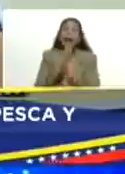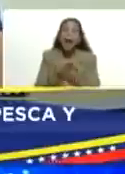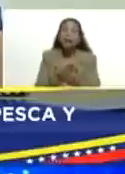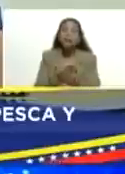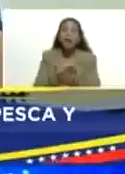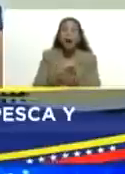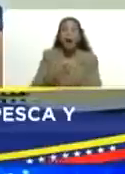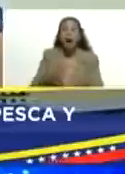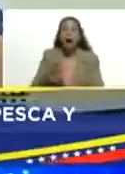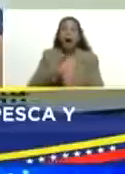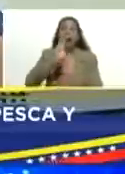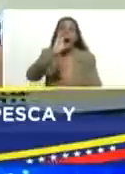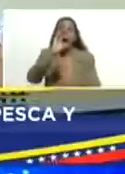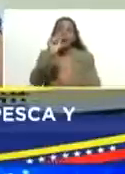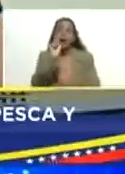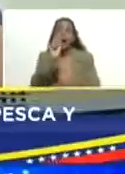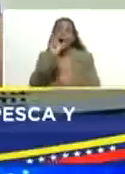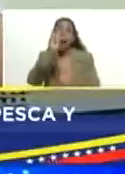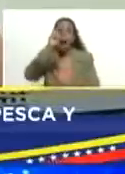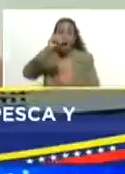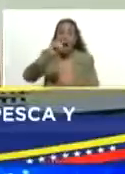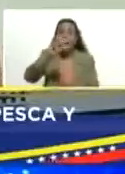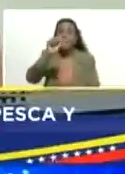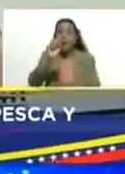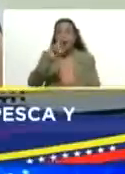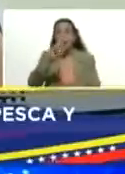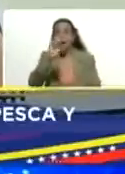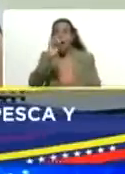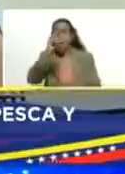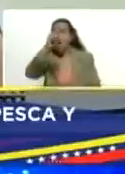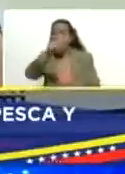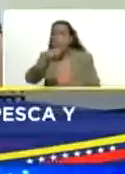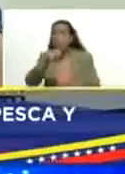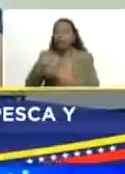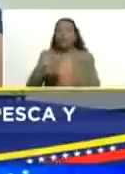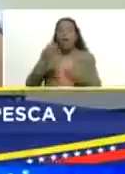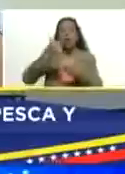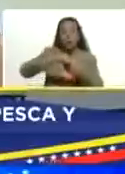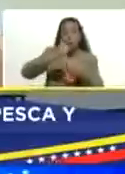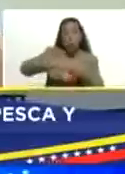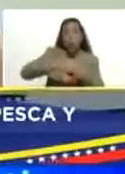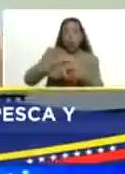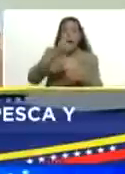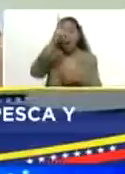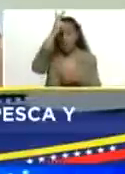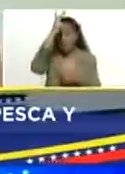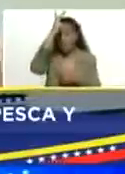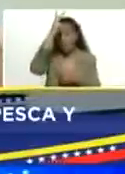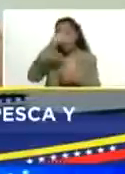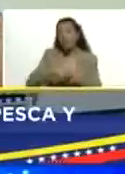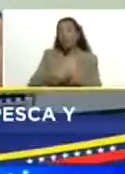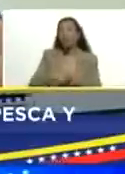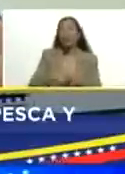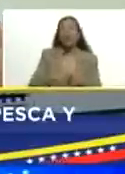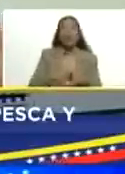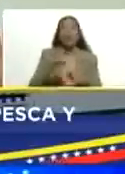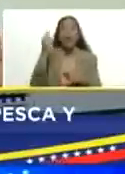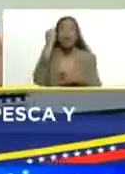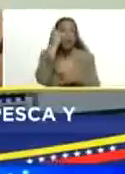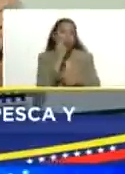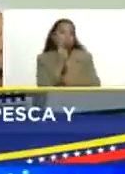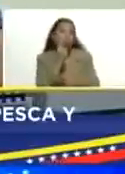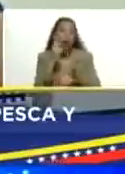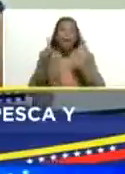camarón, al desarrollo de los cultivos camaroneros en todo en lo que es el eje Zulia, Falcón y aquí mismo también en el estado Sucre. Una